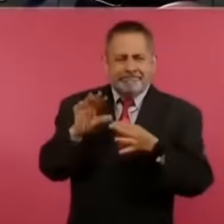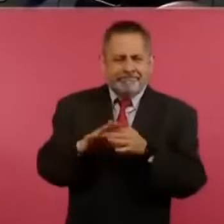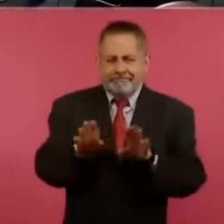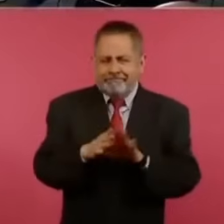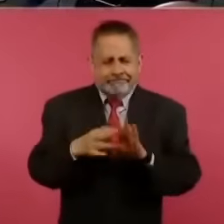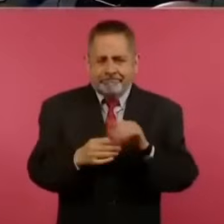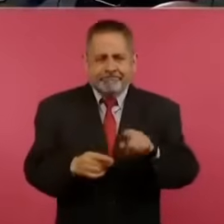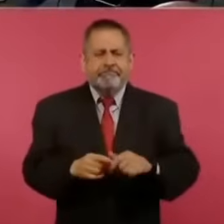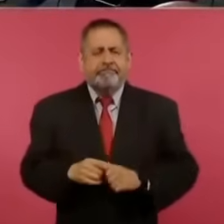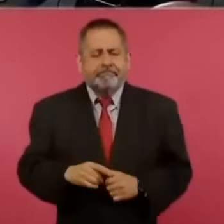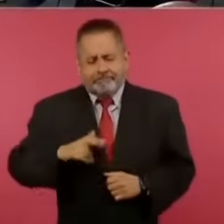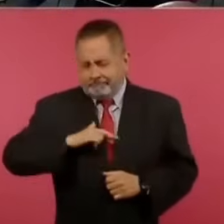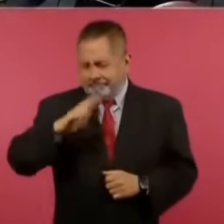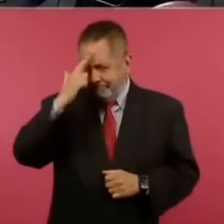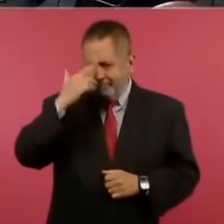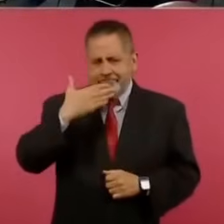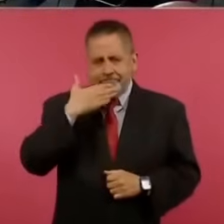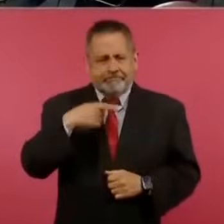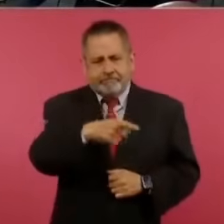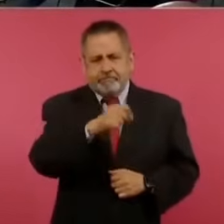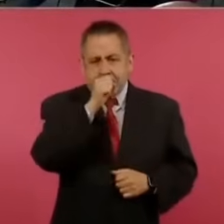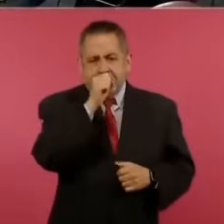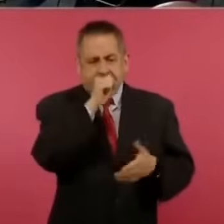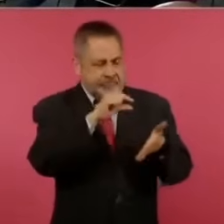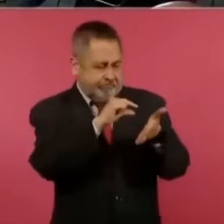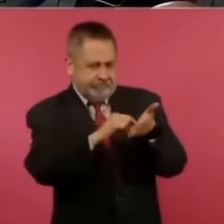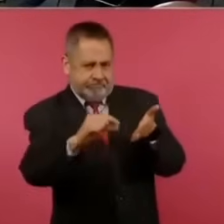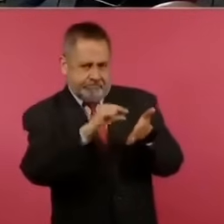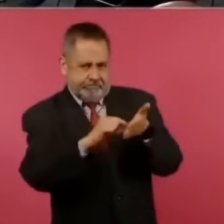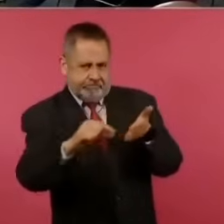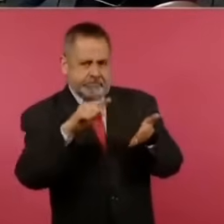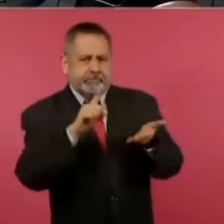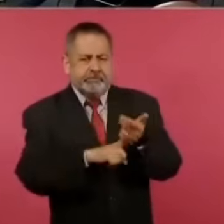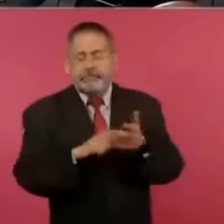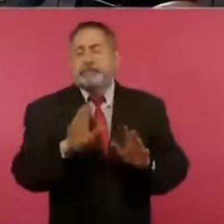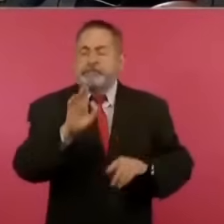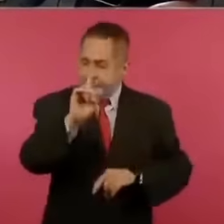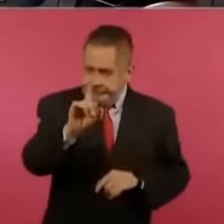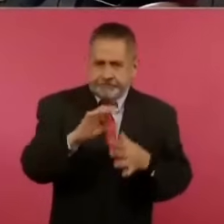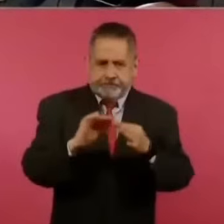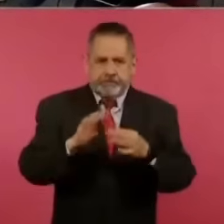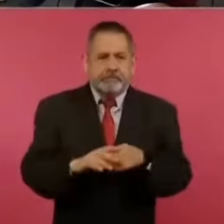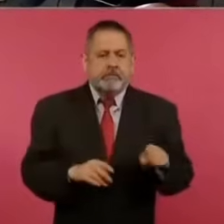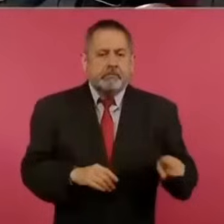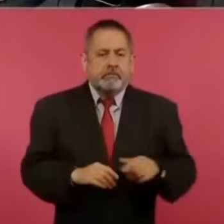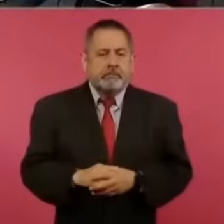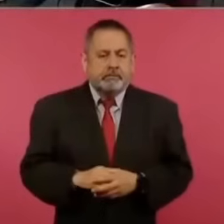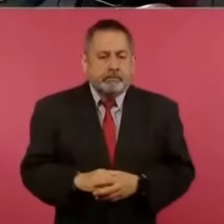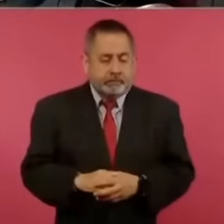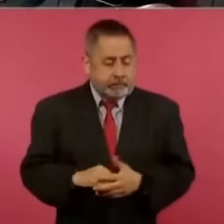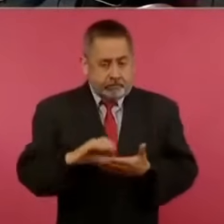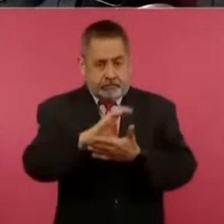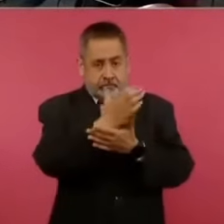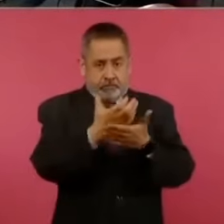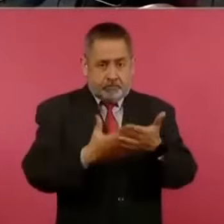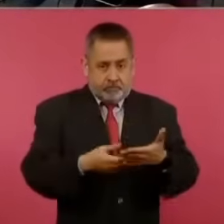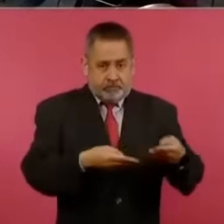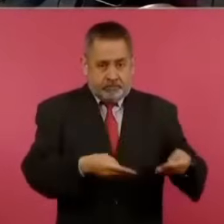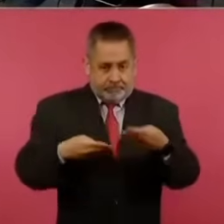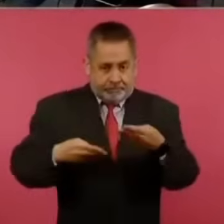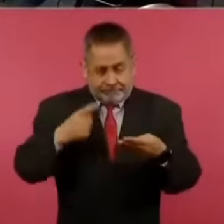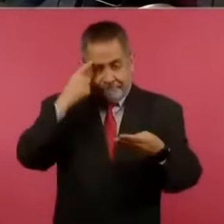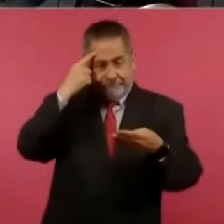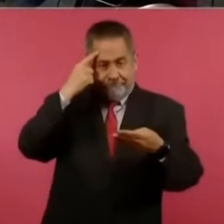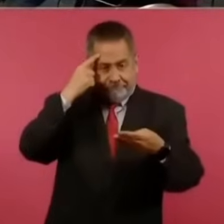rato. Me acuerdo bien de una cláusula. Para empezar, obtuvimos ese contrato, ahorita el presidente